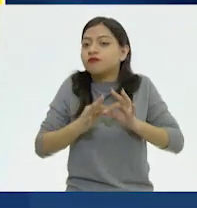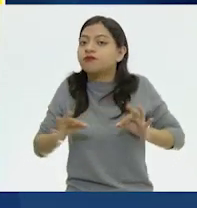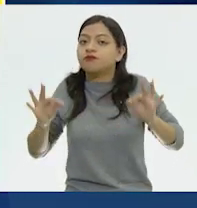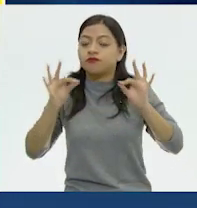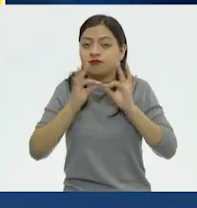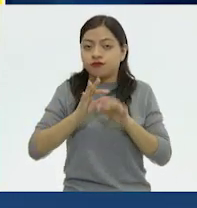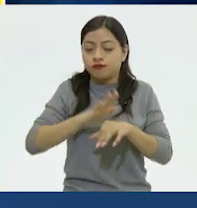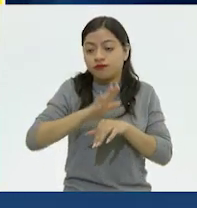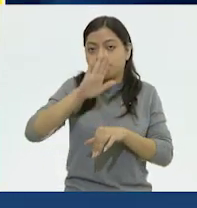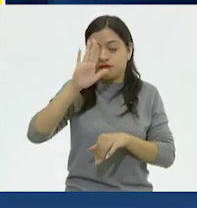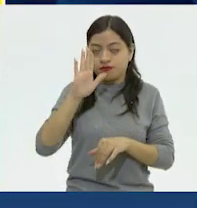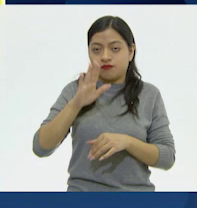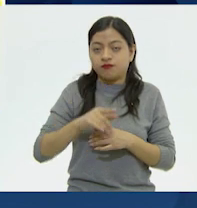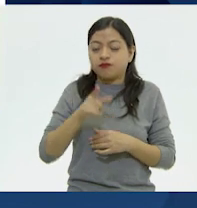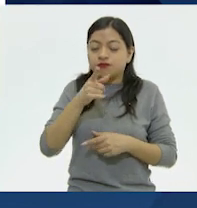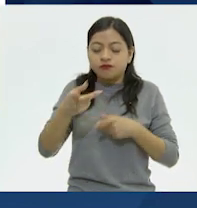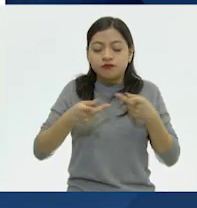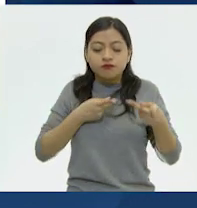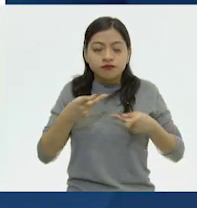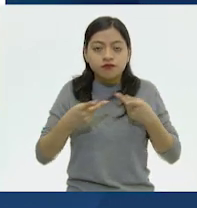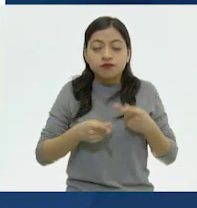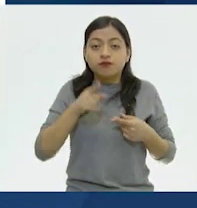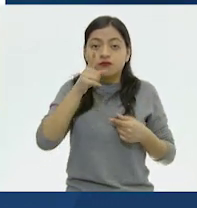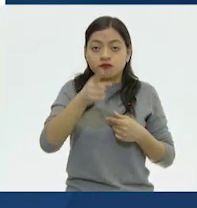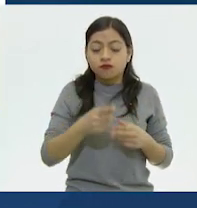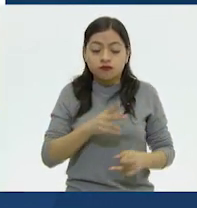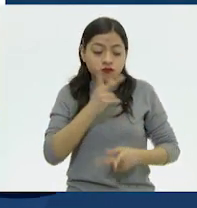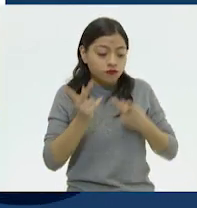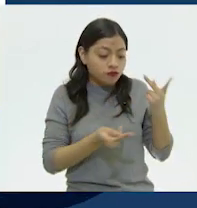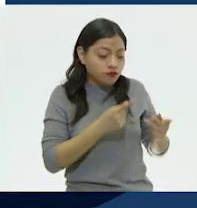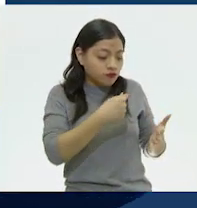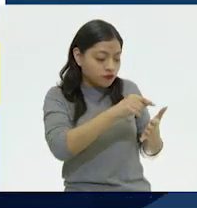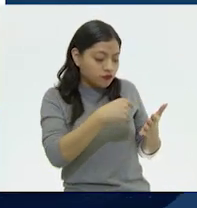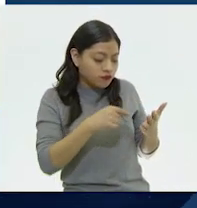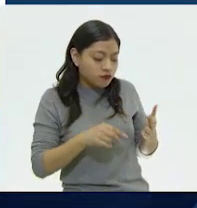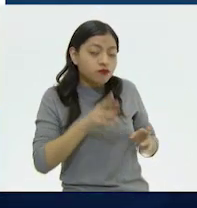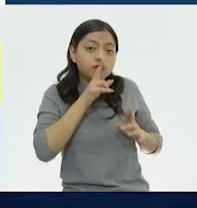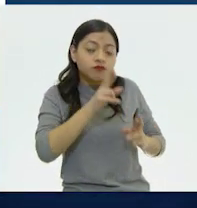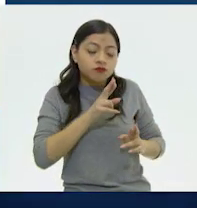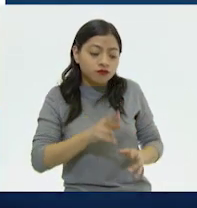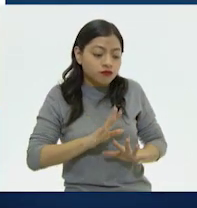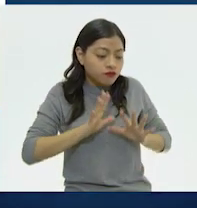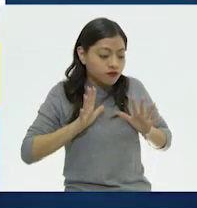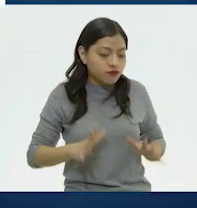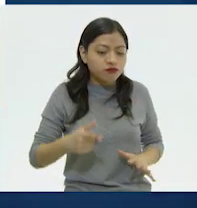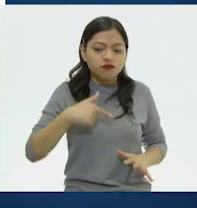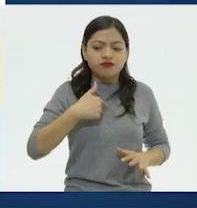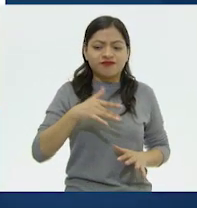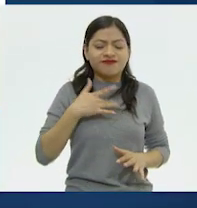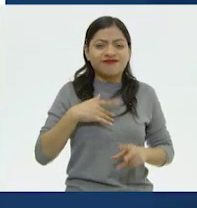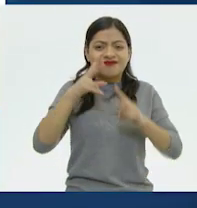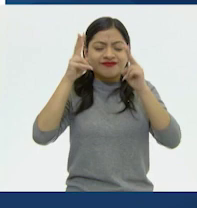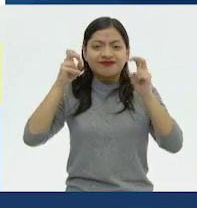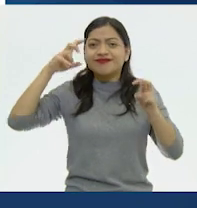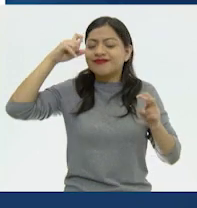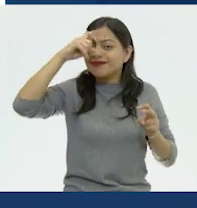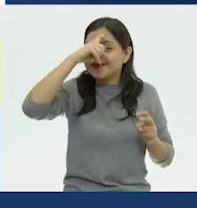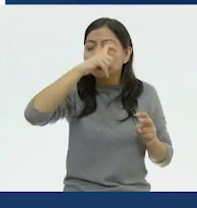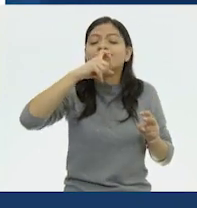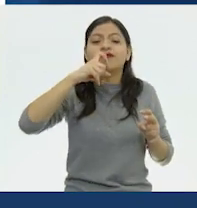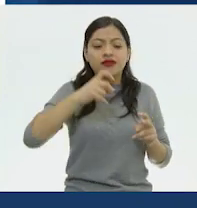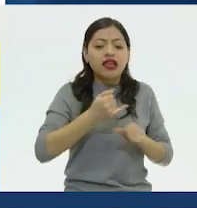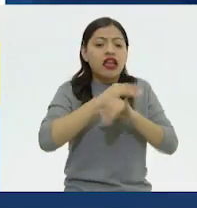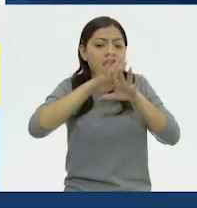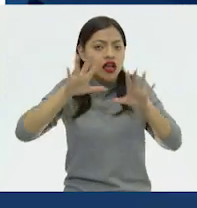para preparar el tema. Revisa tu cuestionario y verifica que los temas en los que te sientas menos preparado